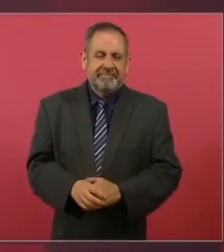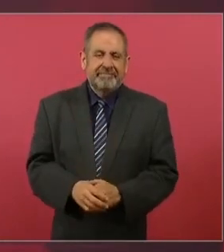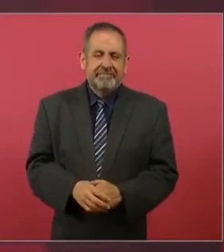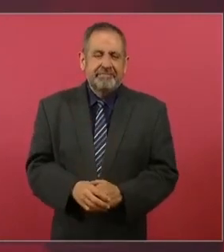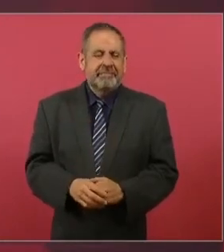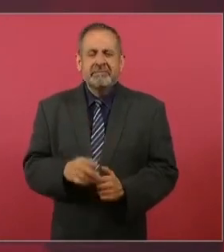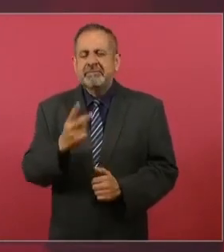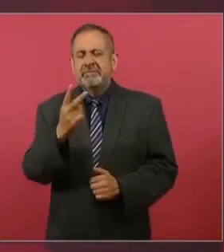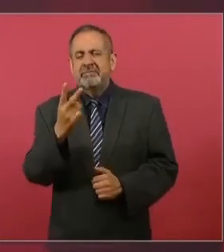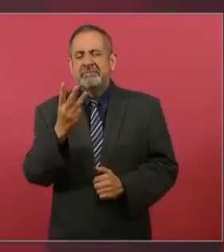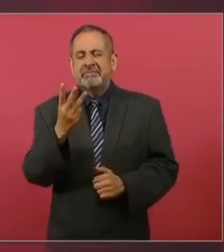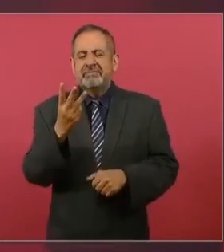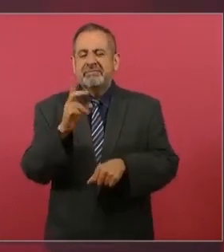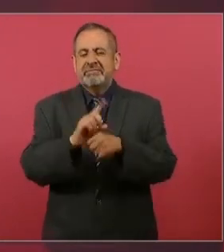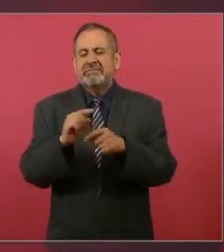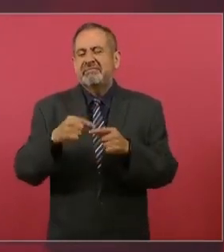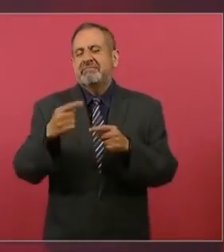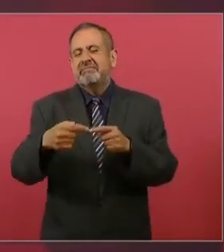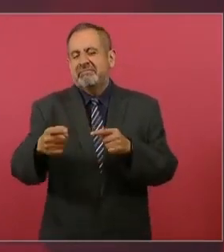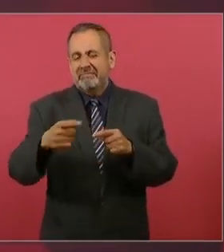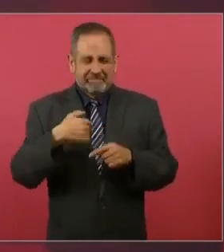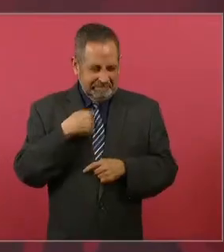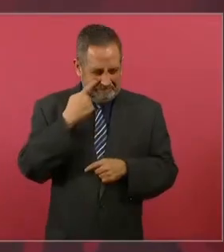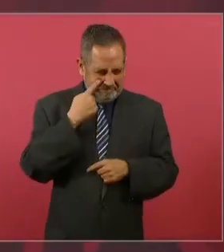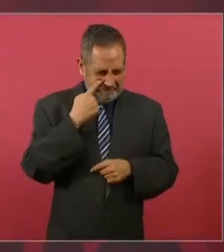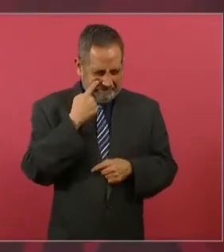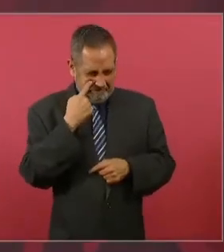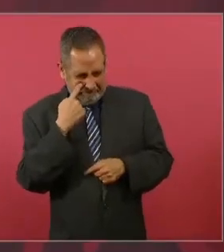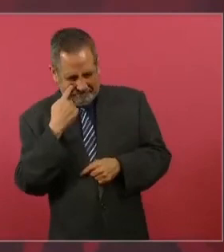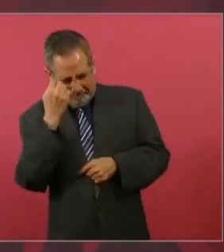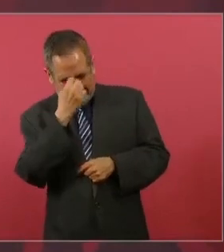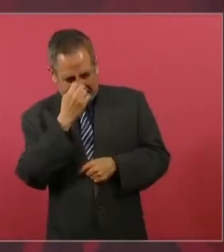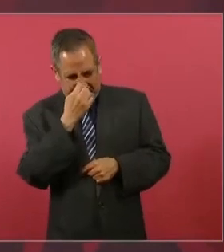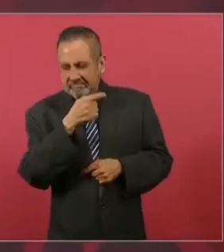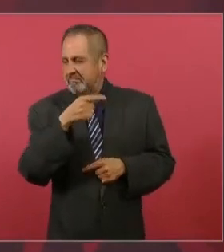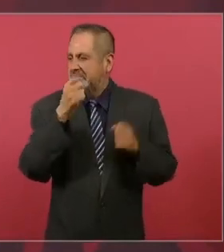En 2 o 3 días les digo. O sea, yo les voy a decir,